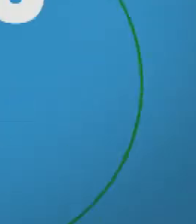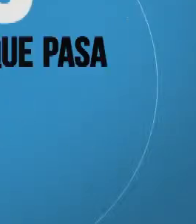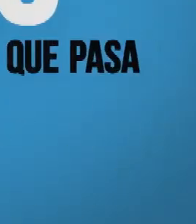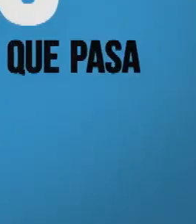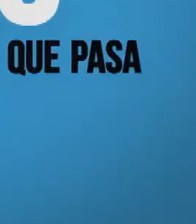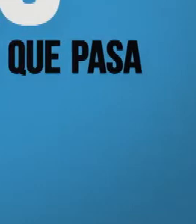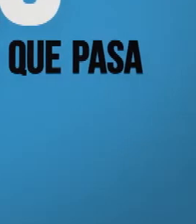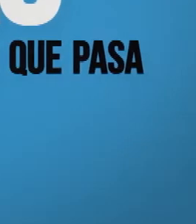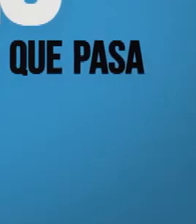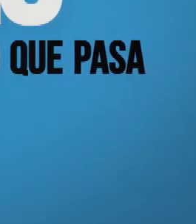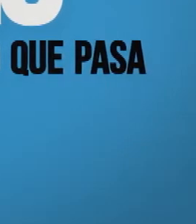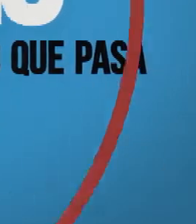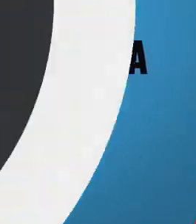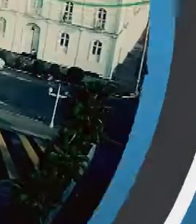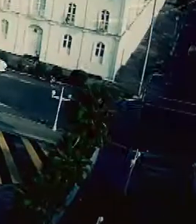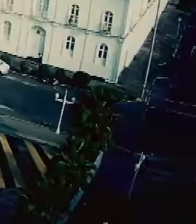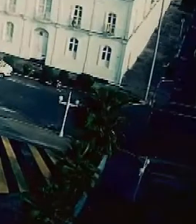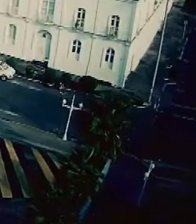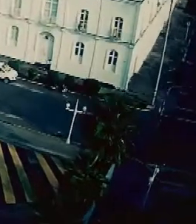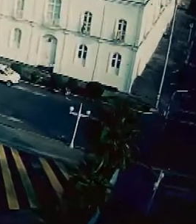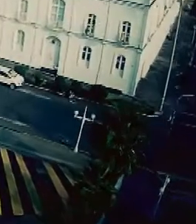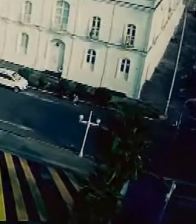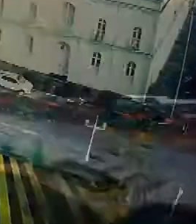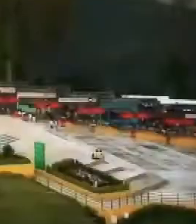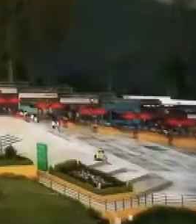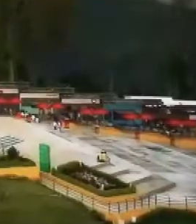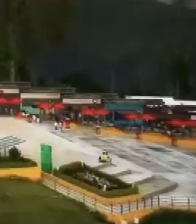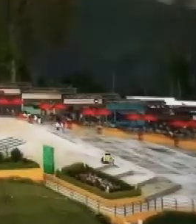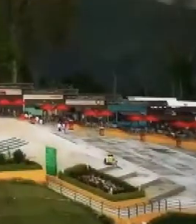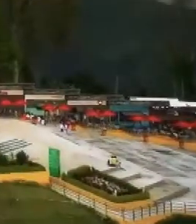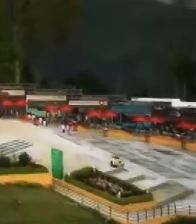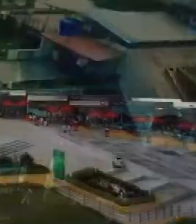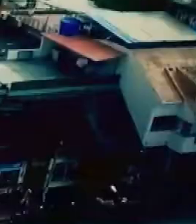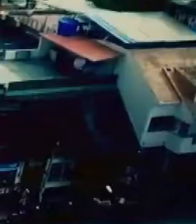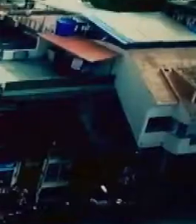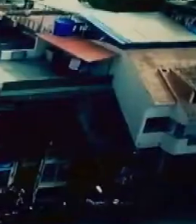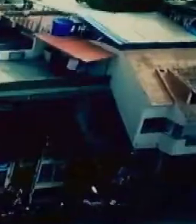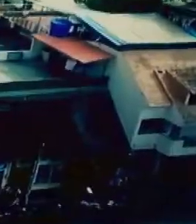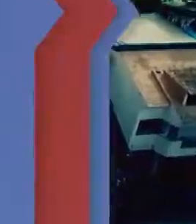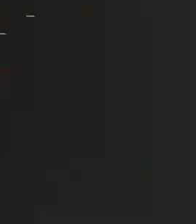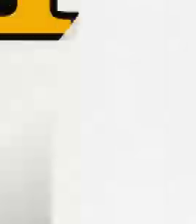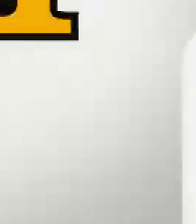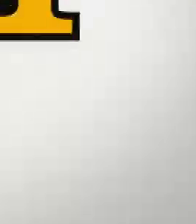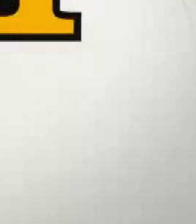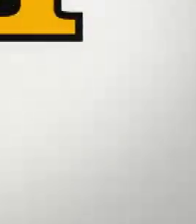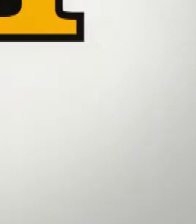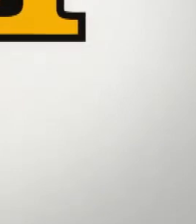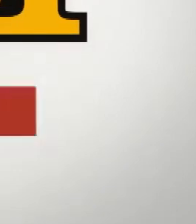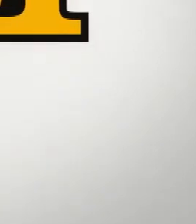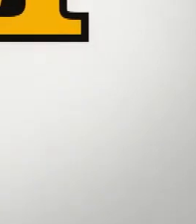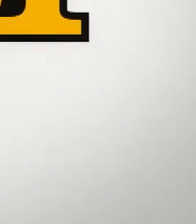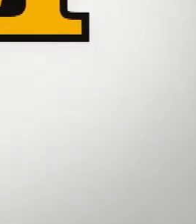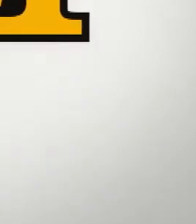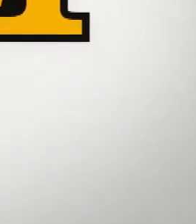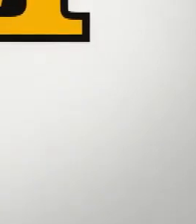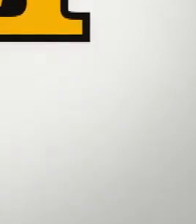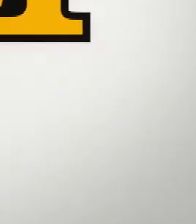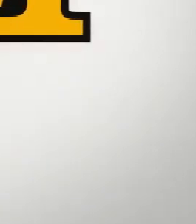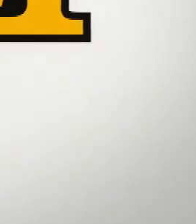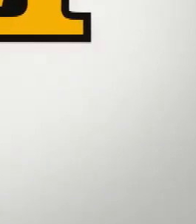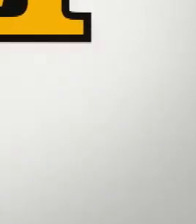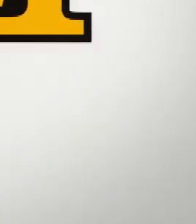la voz para que no te pierdas nada de lo que pasa en Barranca Bermeja. Ahora desde Bucaramanga y Cúcuta. Enlace Televisión, más cerca de